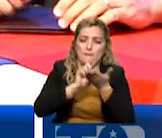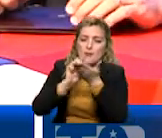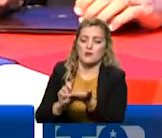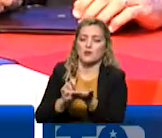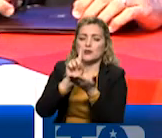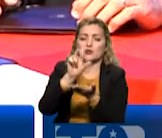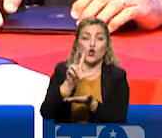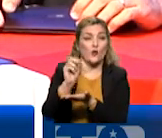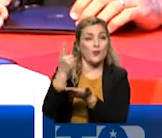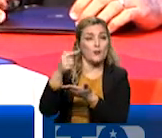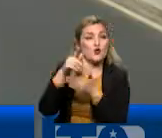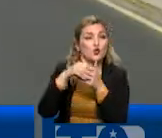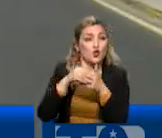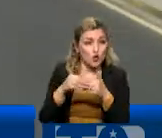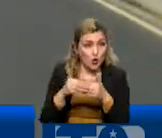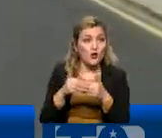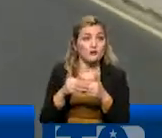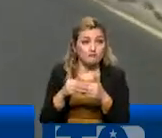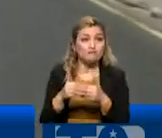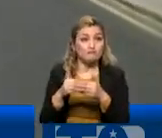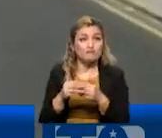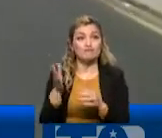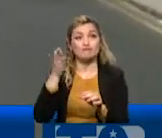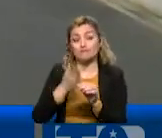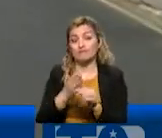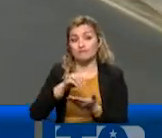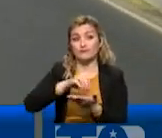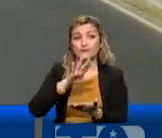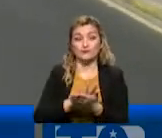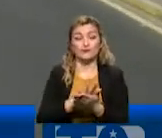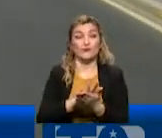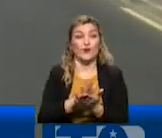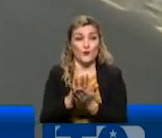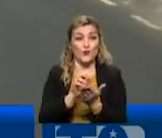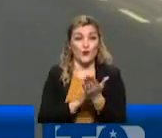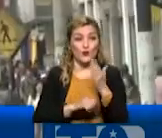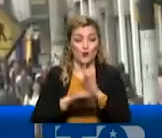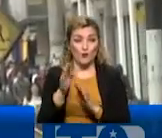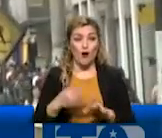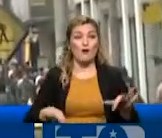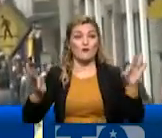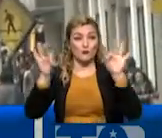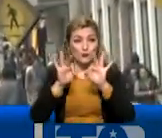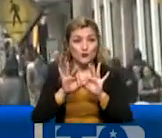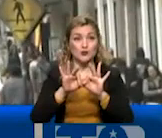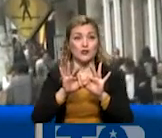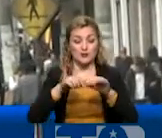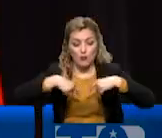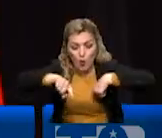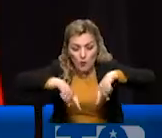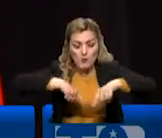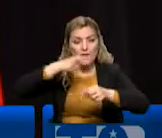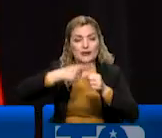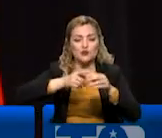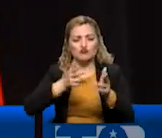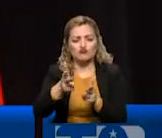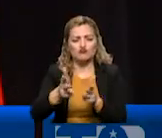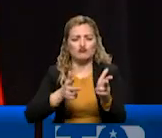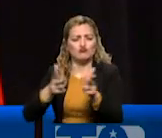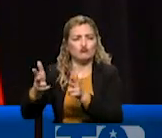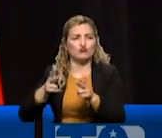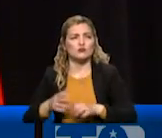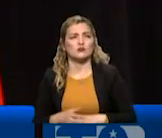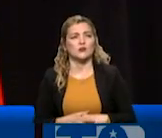130 millones de dólares destinado a la ejecución de proyectos emblemáticos para la movilidad debemos instalar